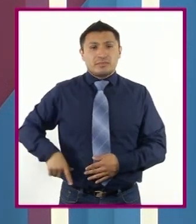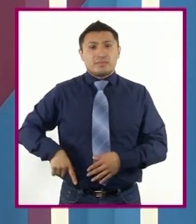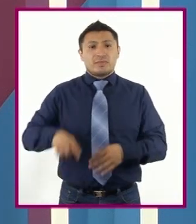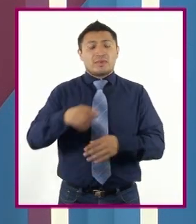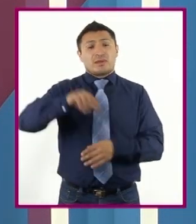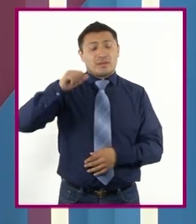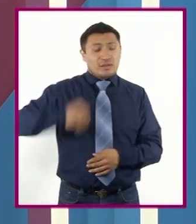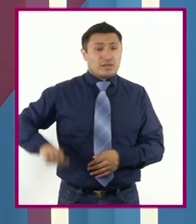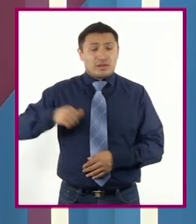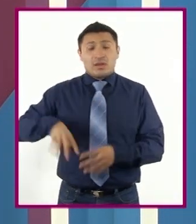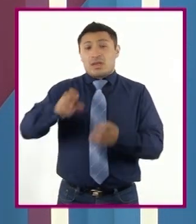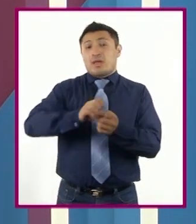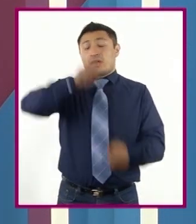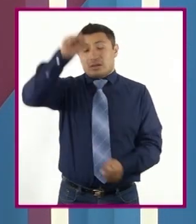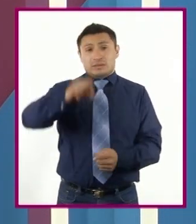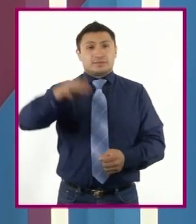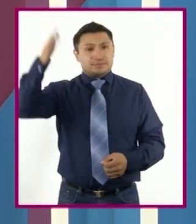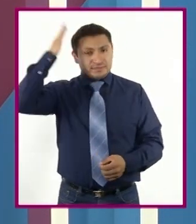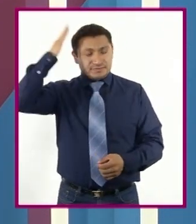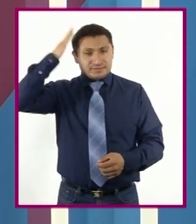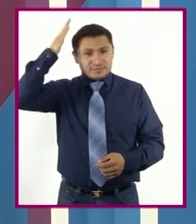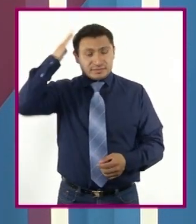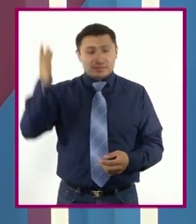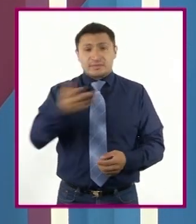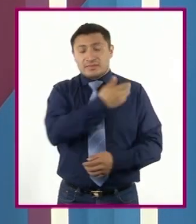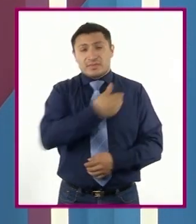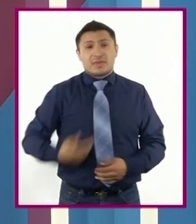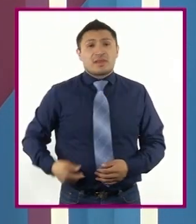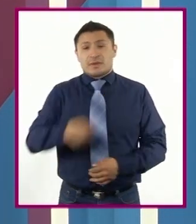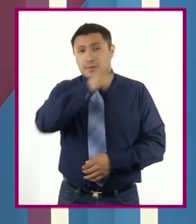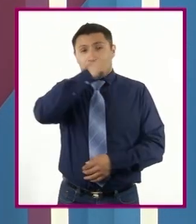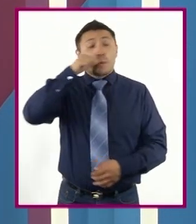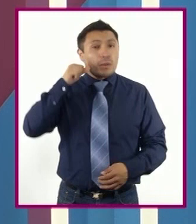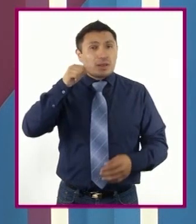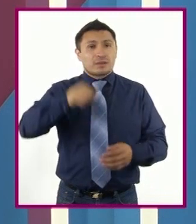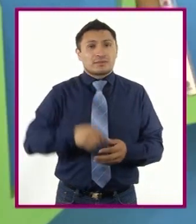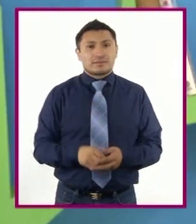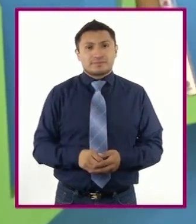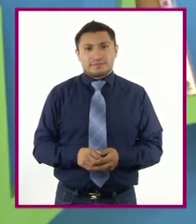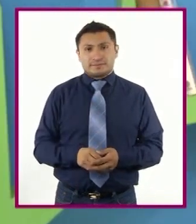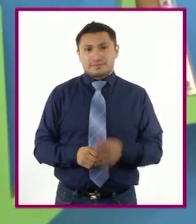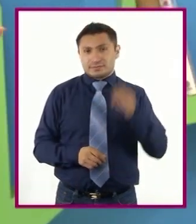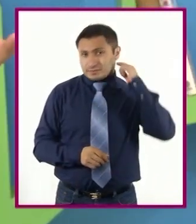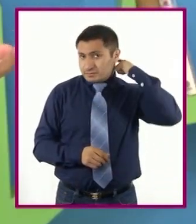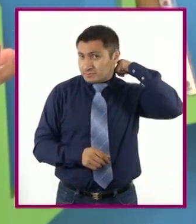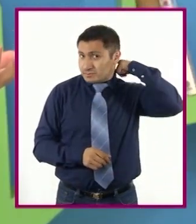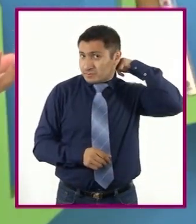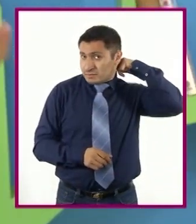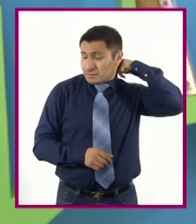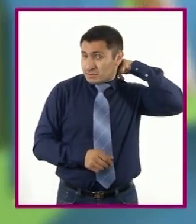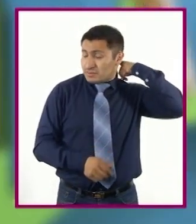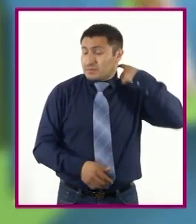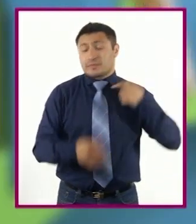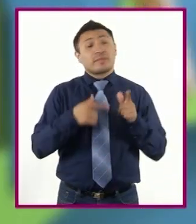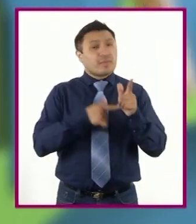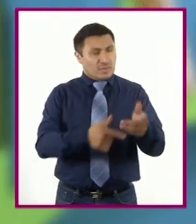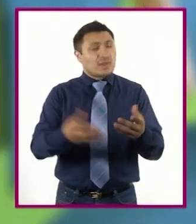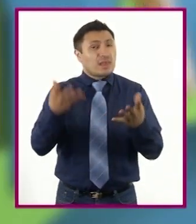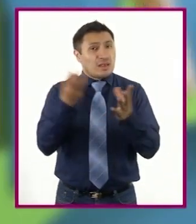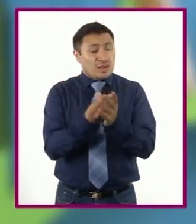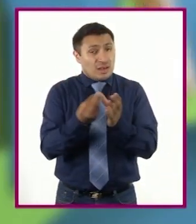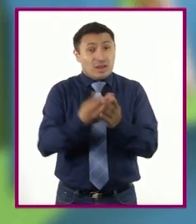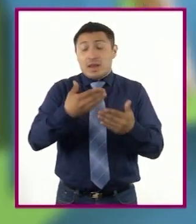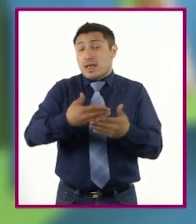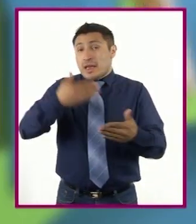republicano constitucional encabezado por el presidente Benito Juárez. Antes de continuar, recuerden que